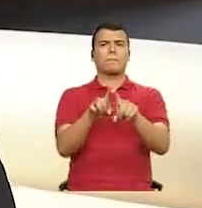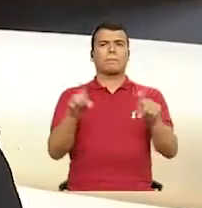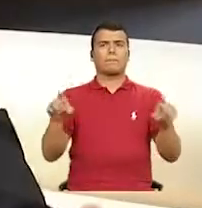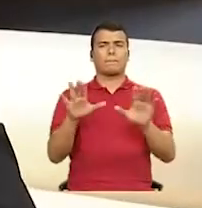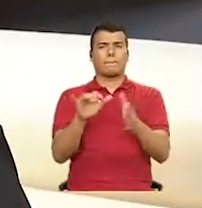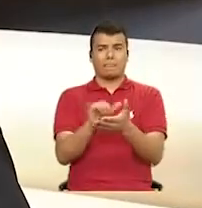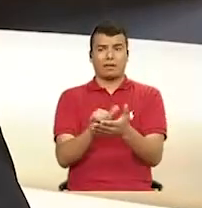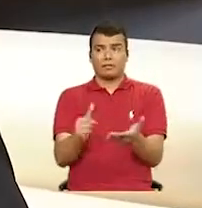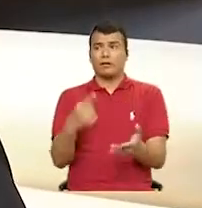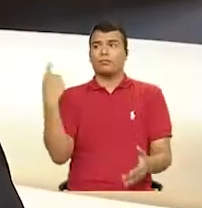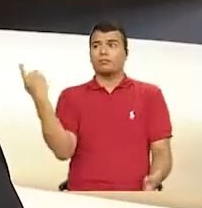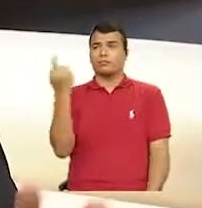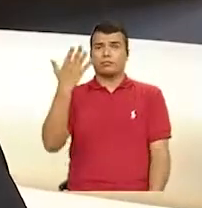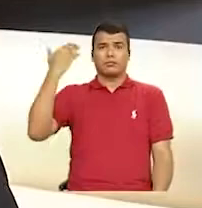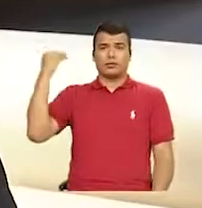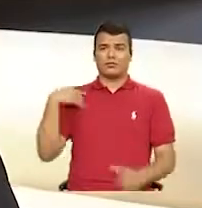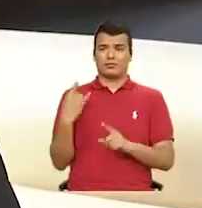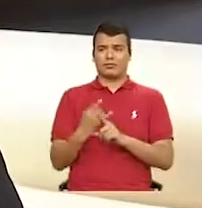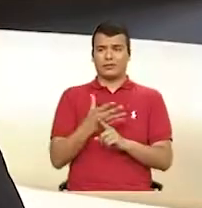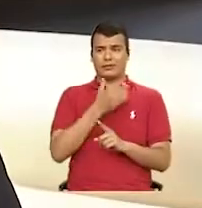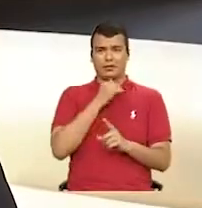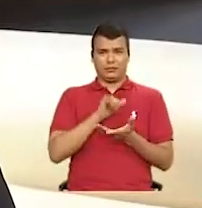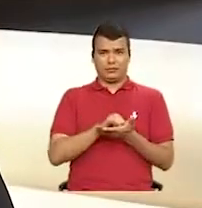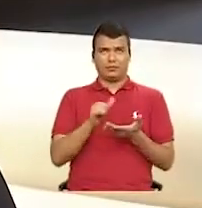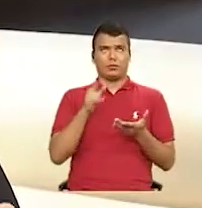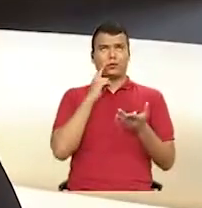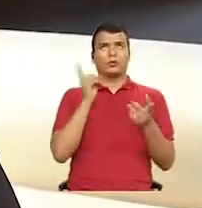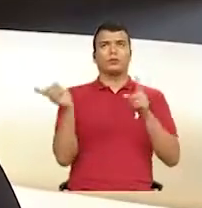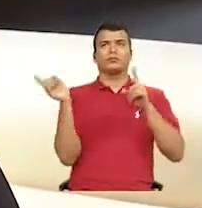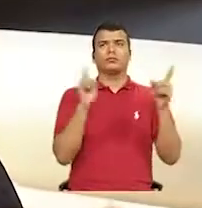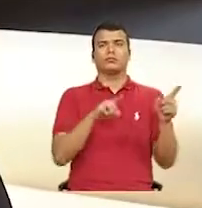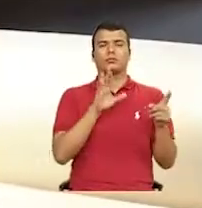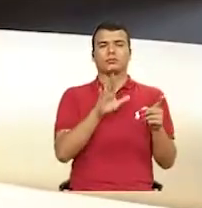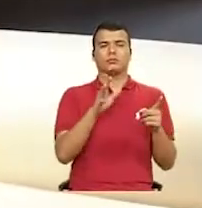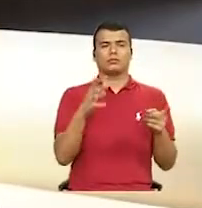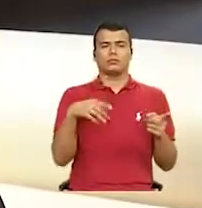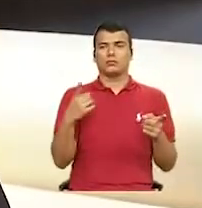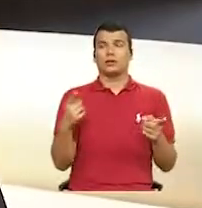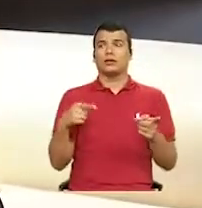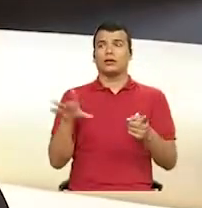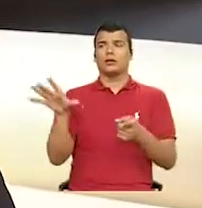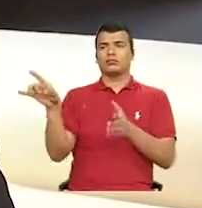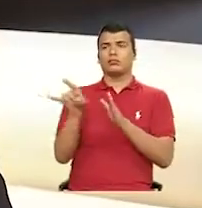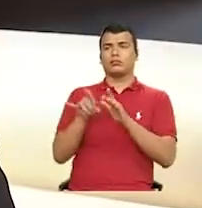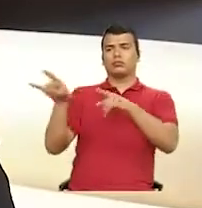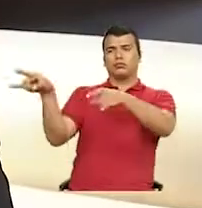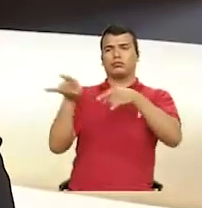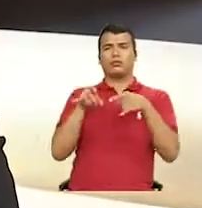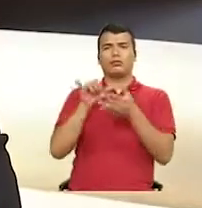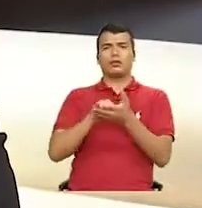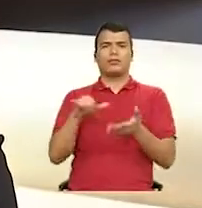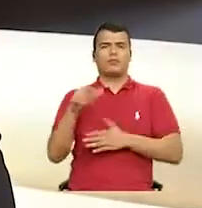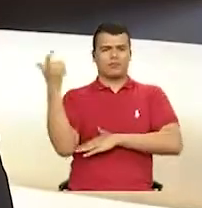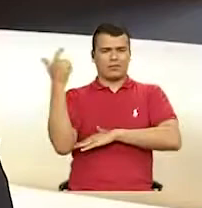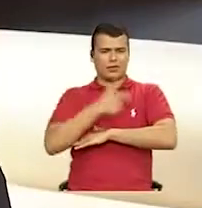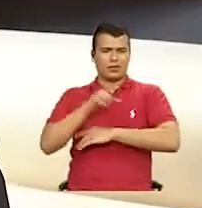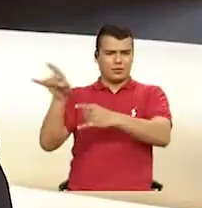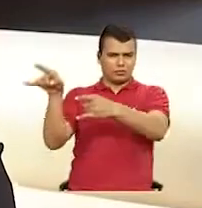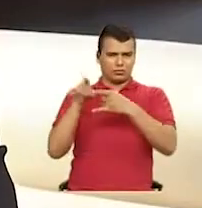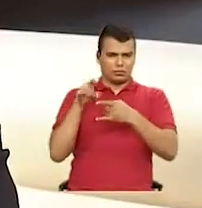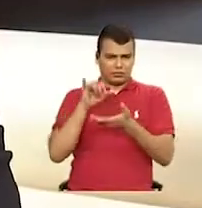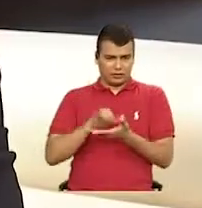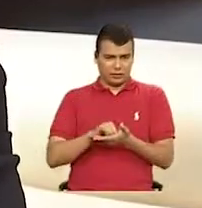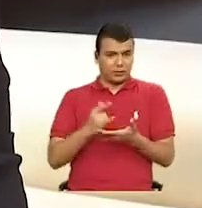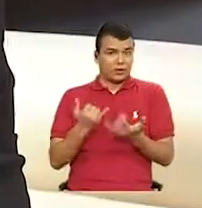alimentos que nunca habíamos consumido, es decir, derivados del petróleo, porque de aquí salen los colorantes, entonces esta puede